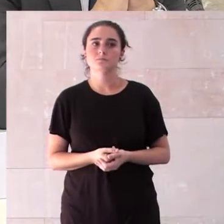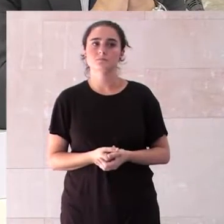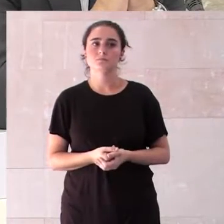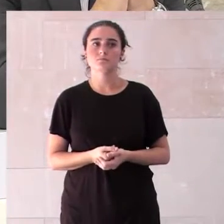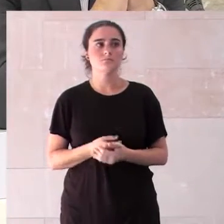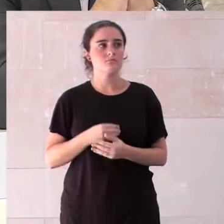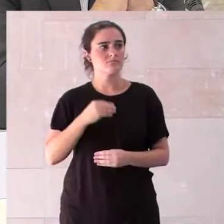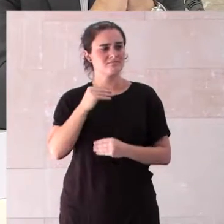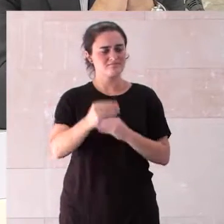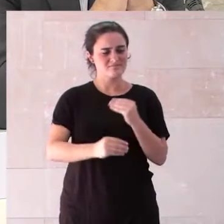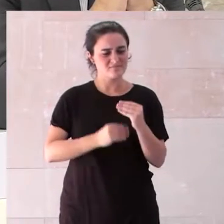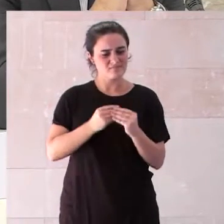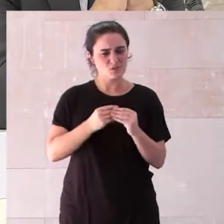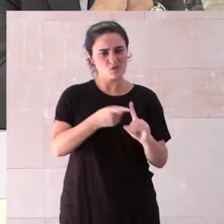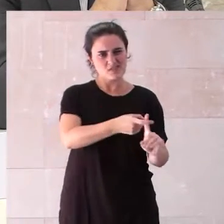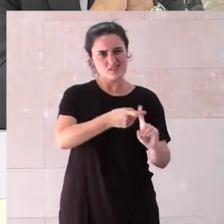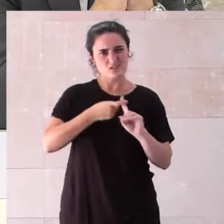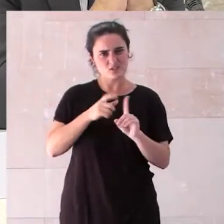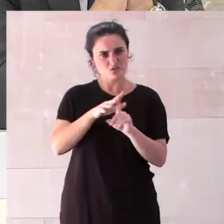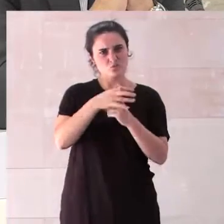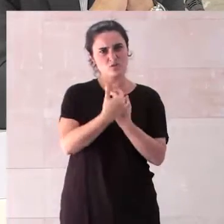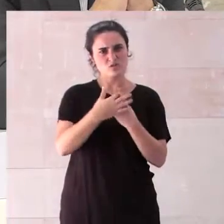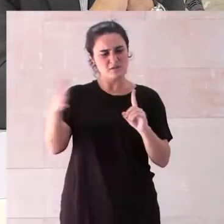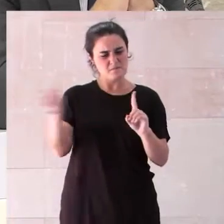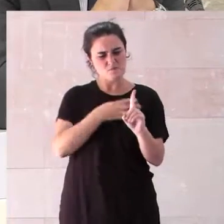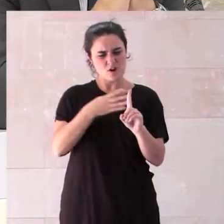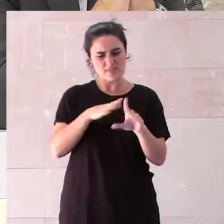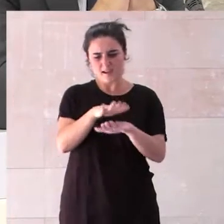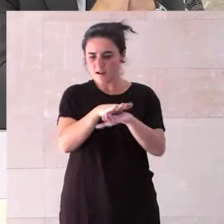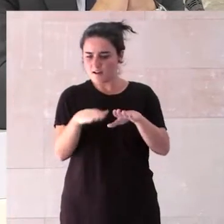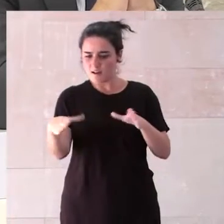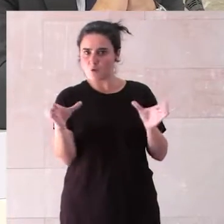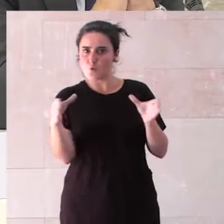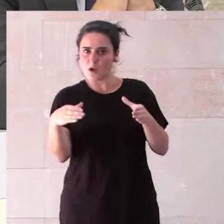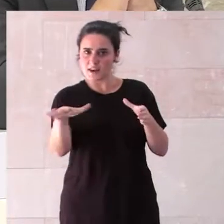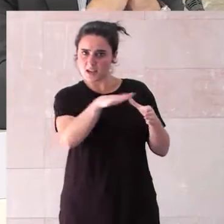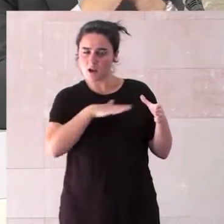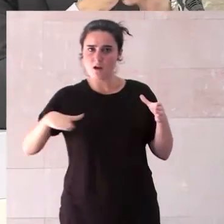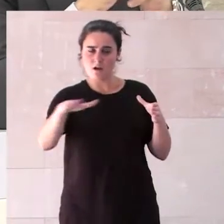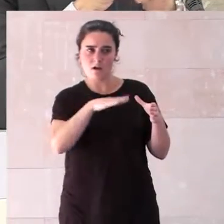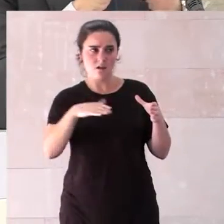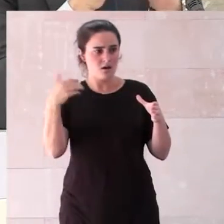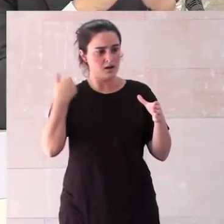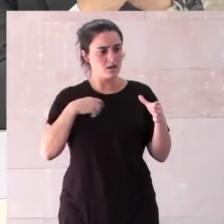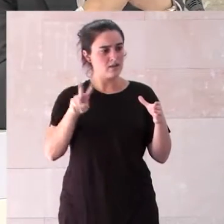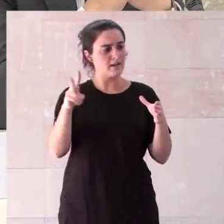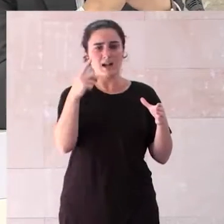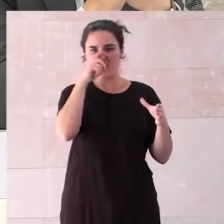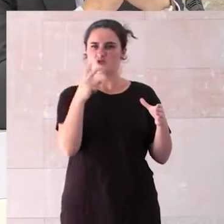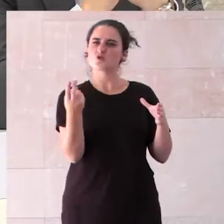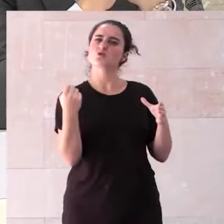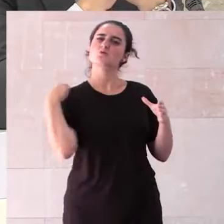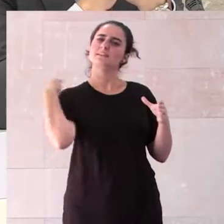por realizar un diagnóstico de la situación de violencia existente en la cuadrilla para posteriormente aprobar en 2013 el